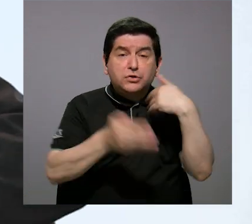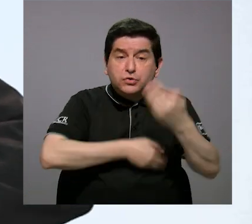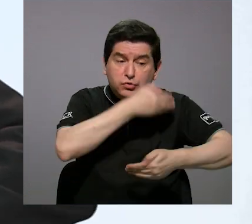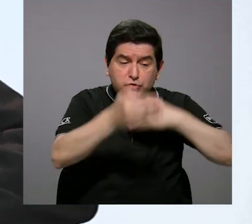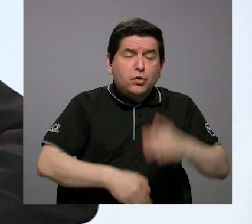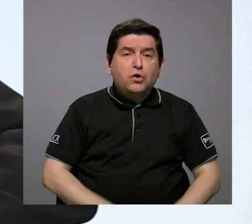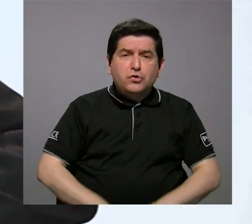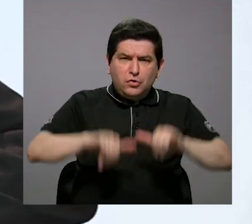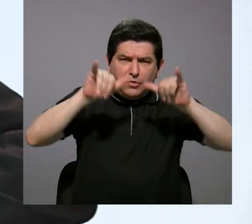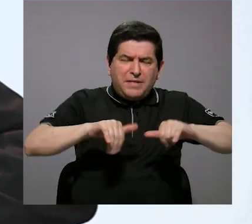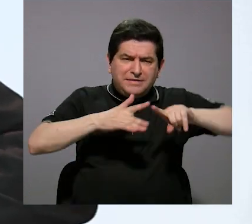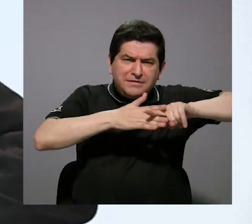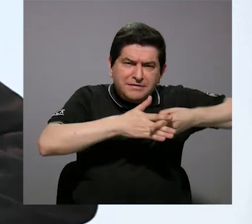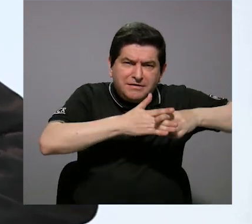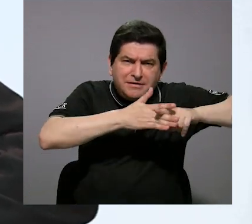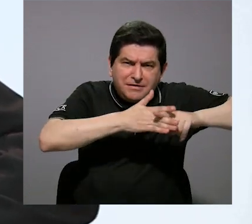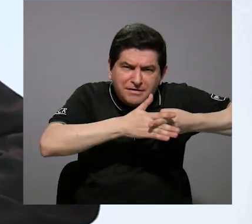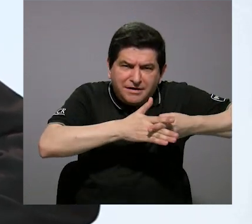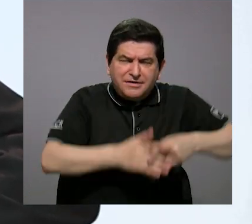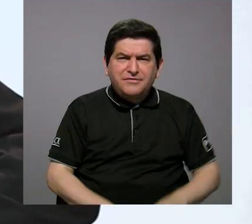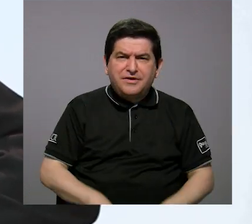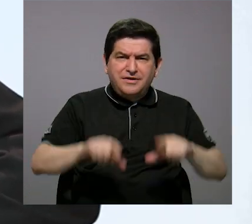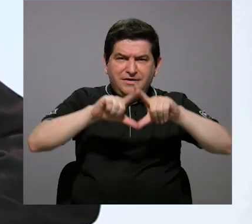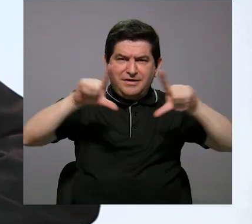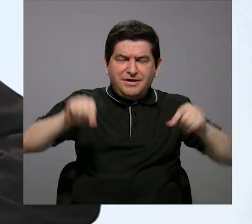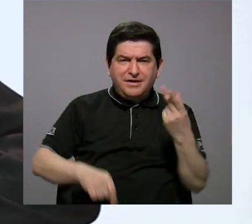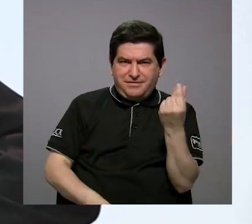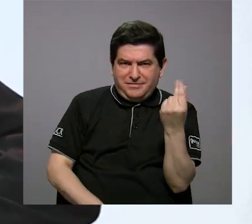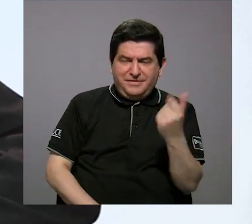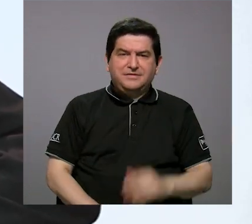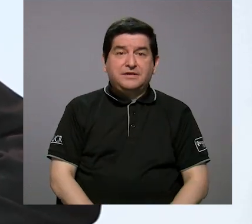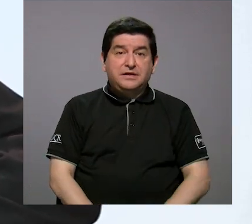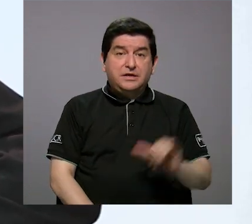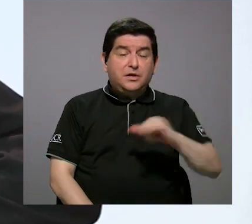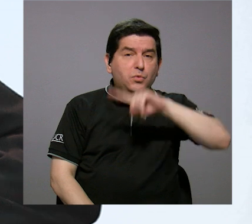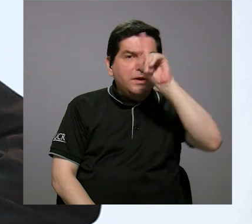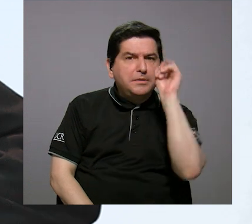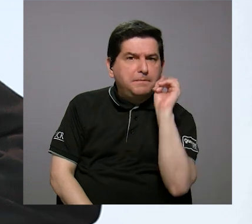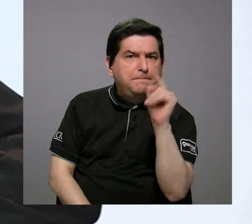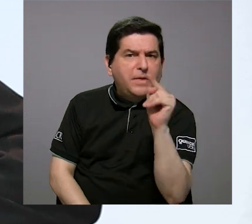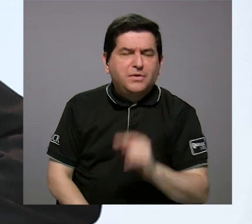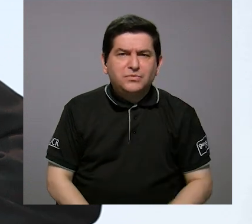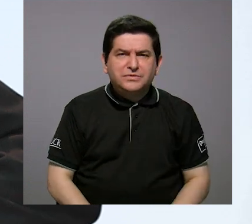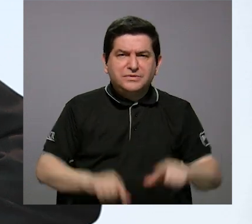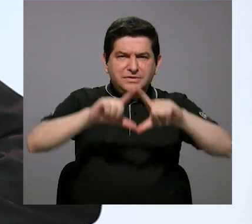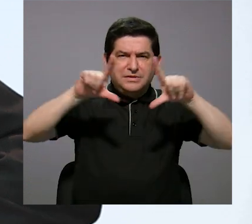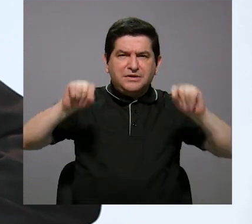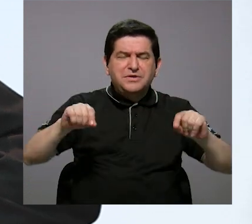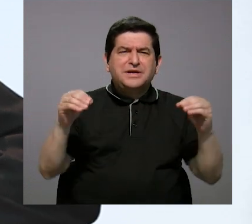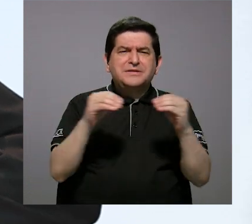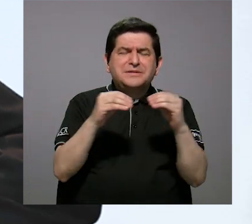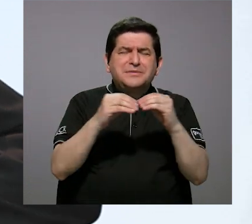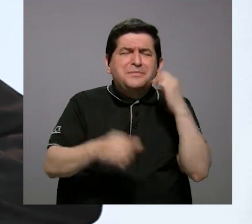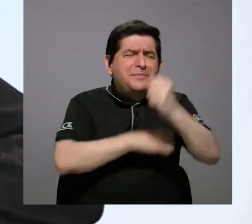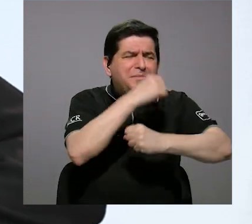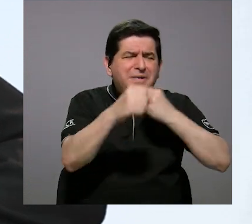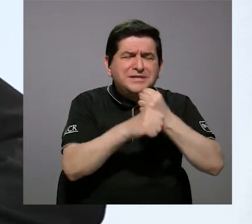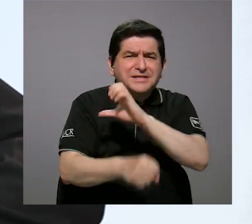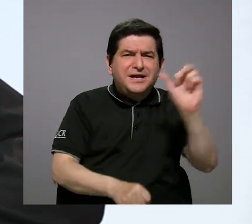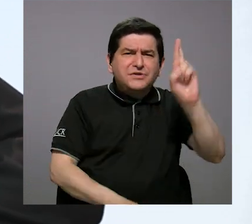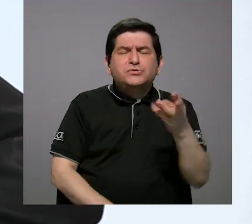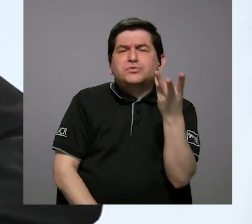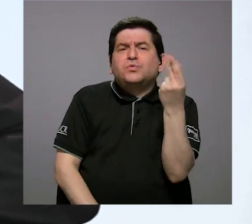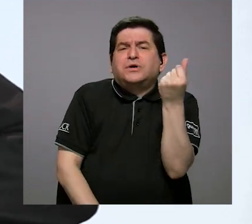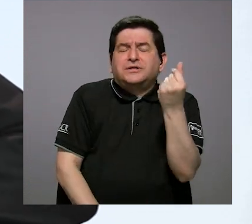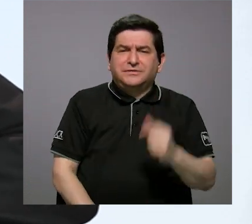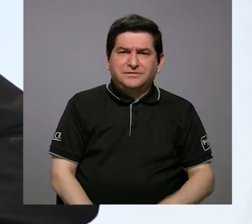todo el proceso de conservación y restauración de billetes. Y también le quiero preguntar cuál es el billete más longevo de Costa